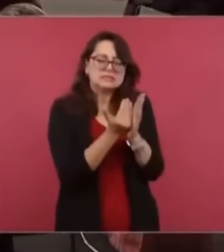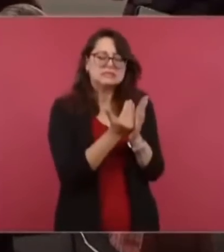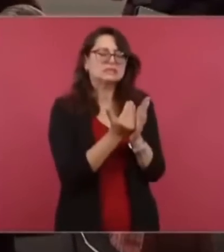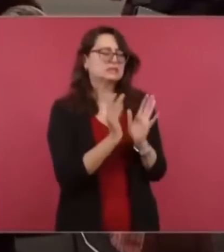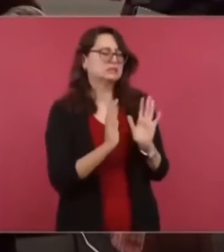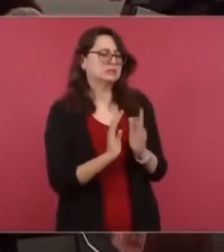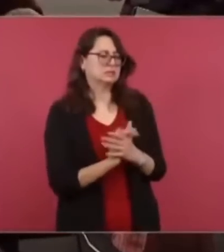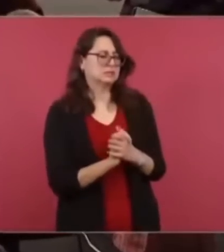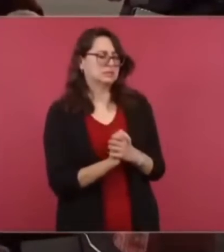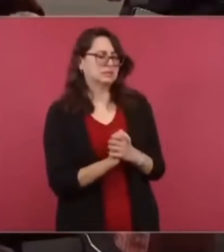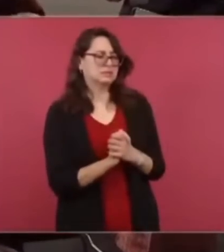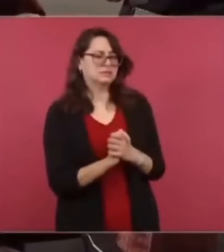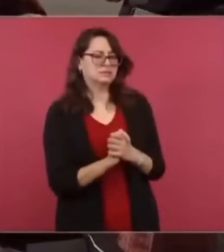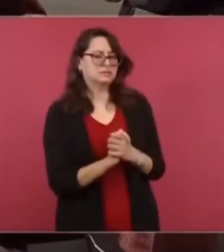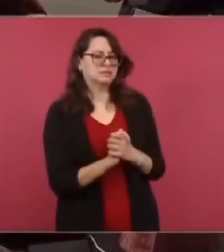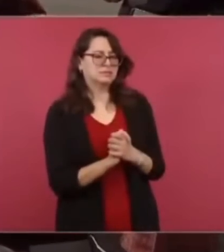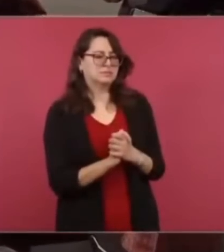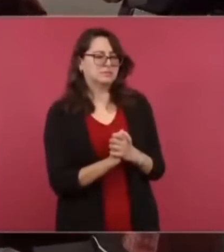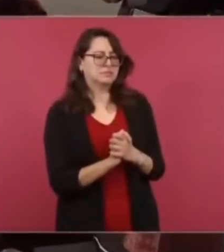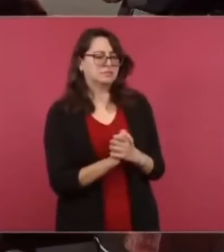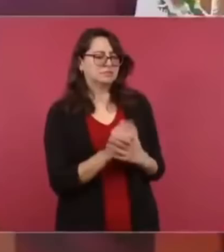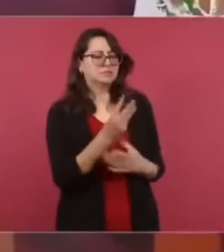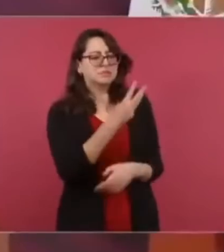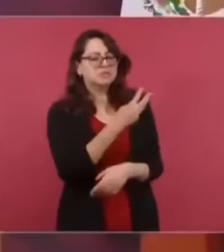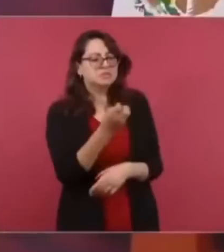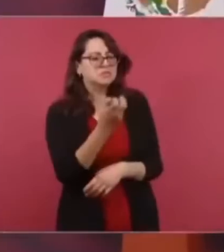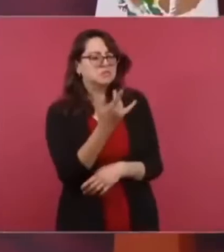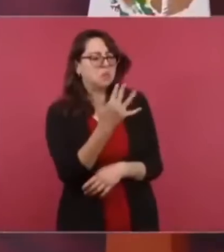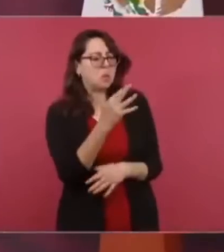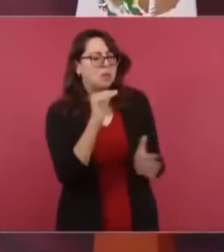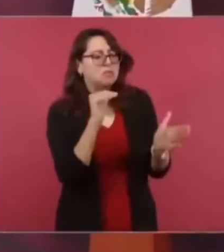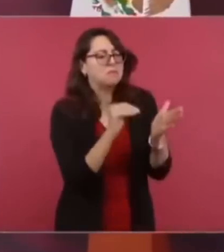acepta la mitad